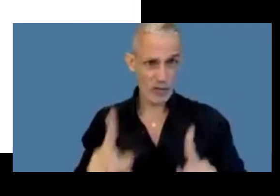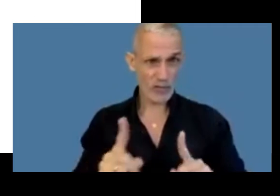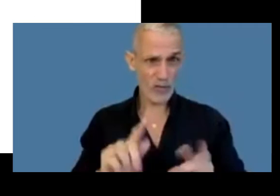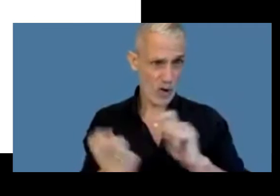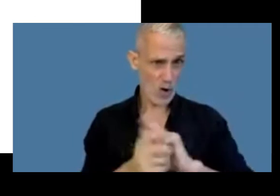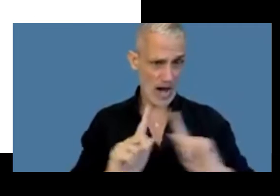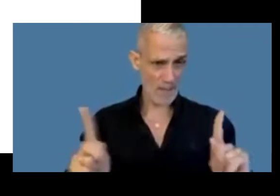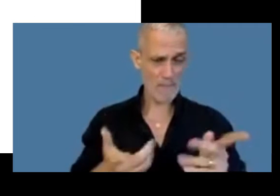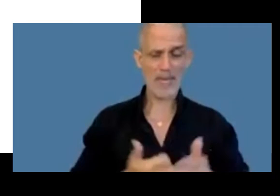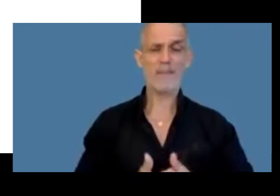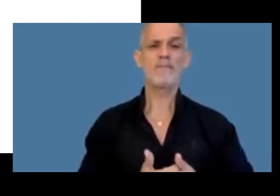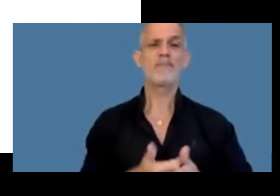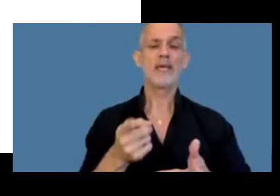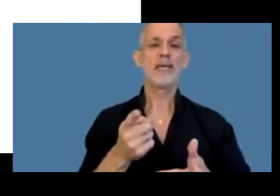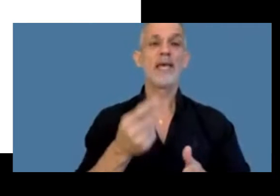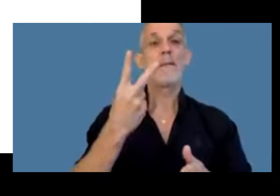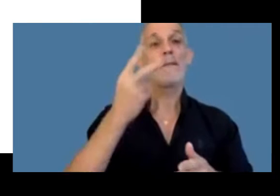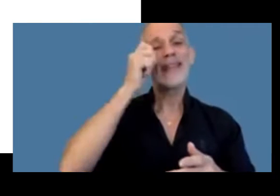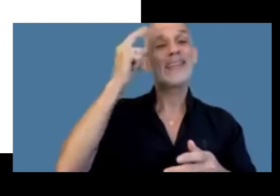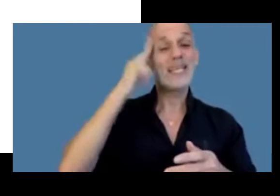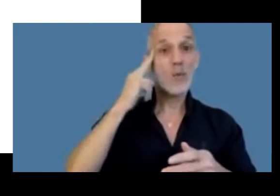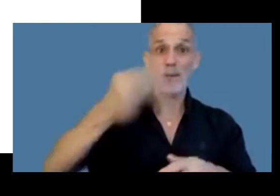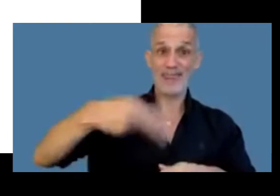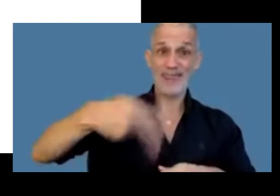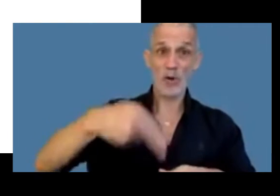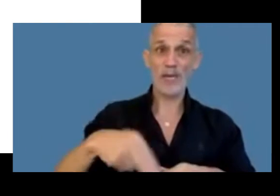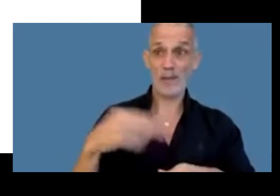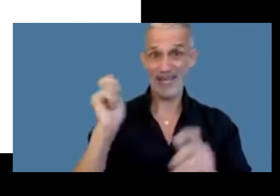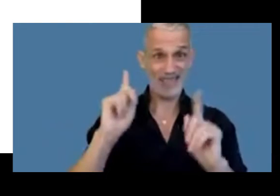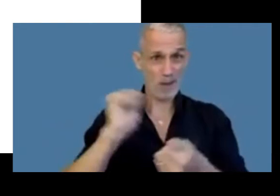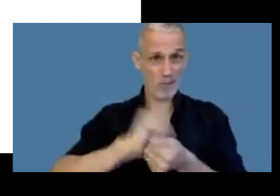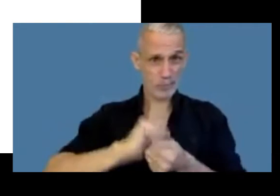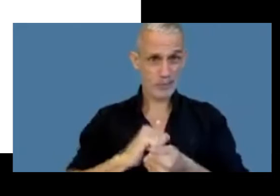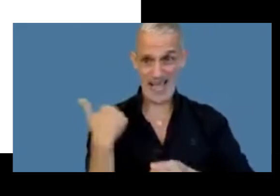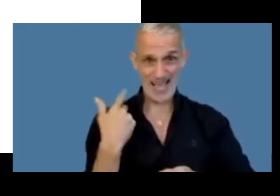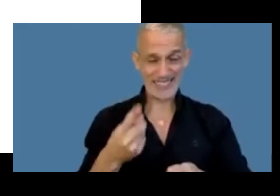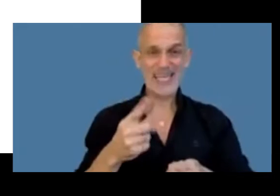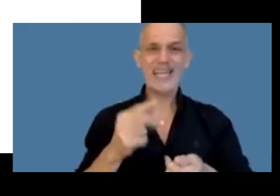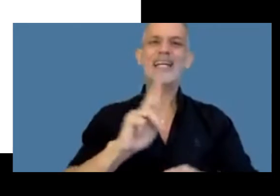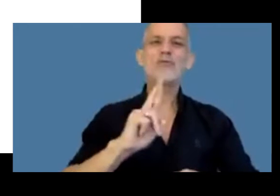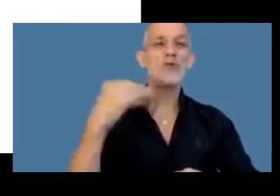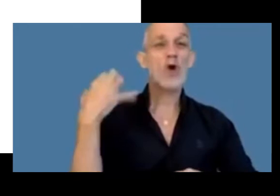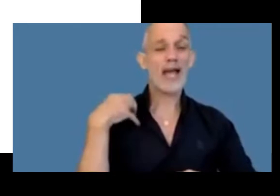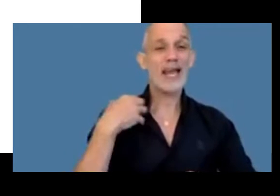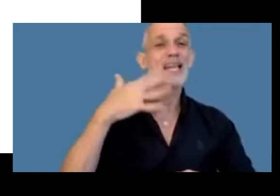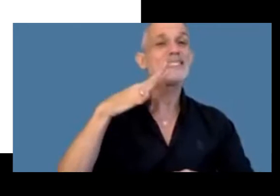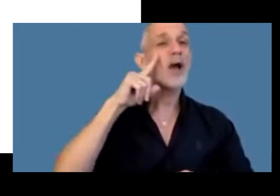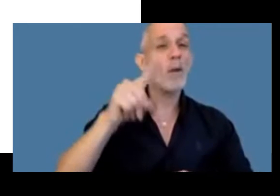y el 29 de noviembre también se publicó la Resolución General